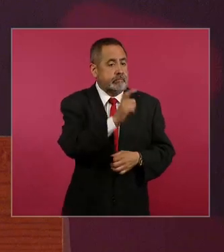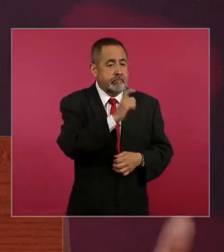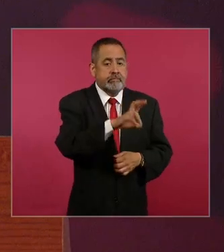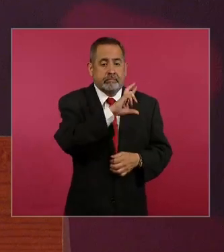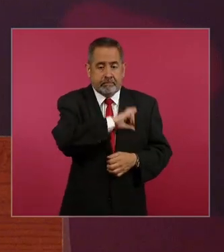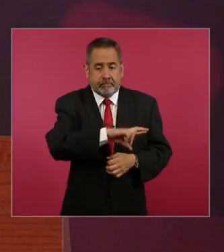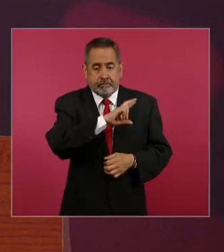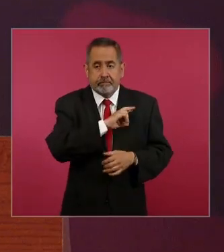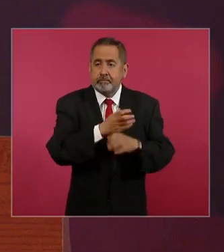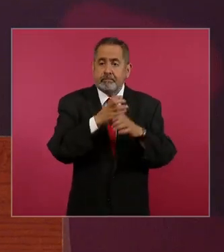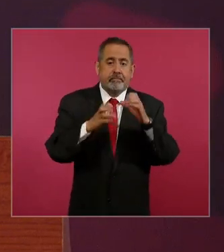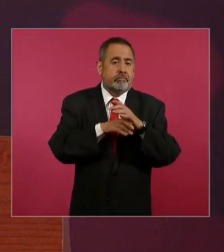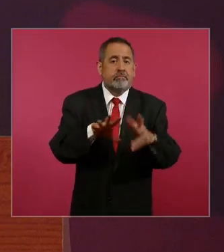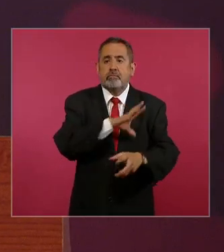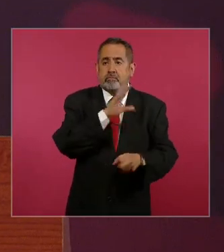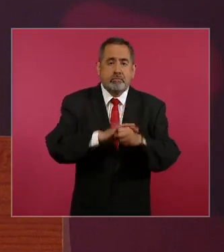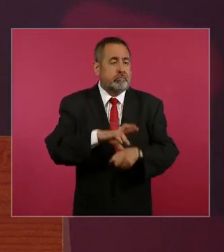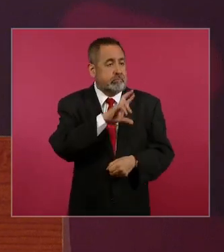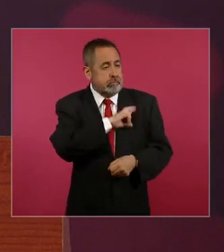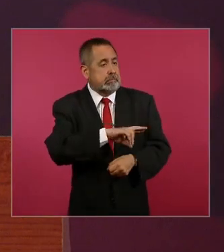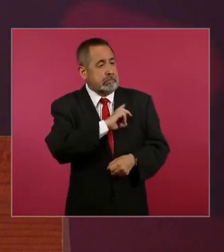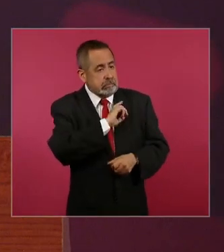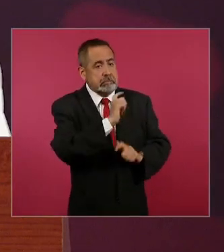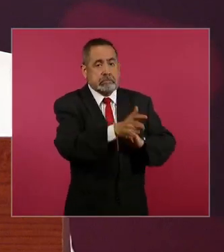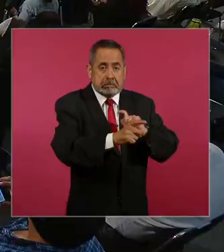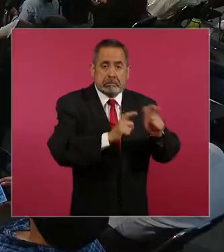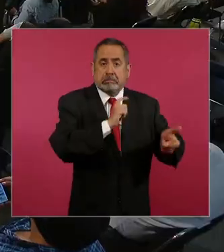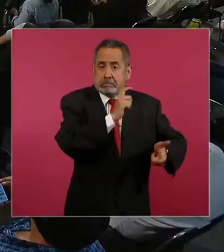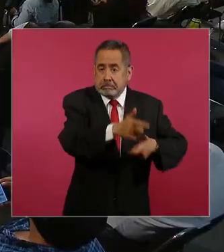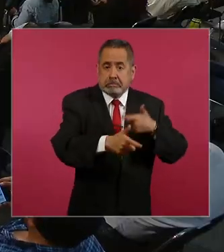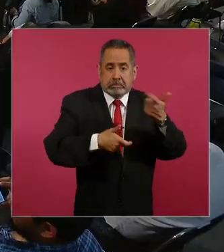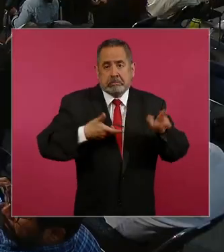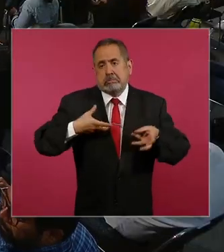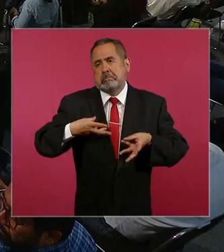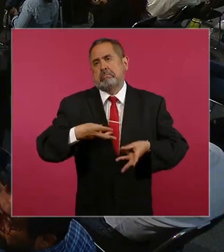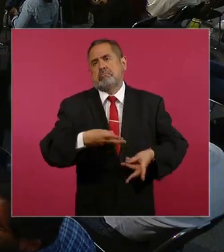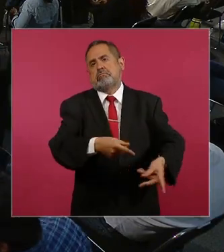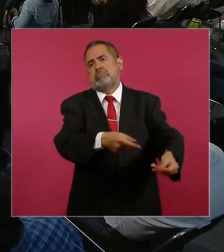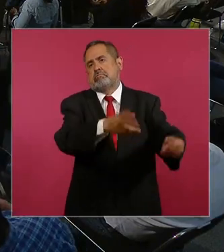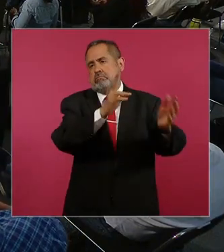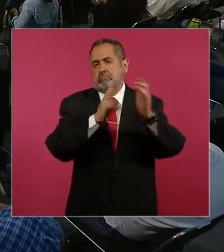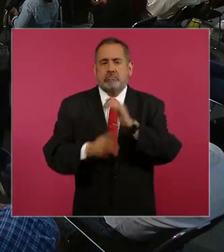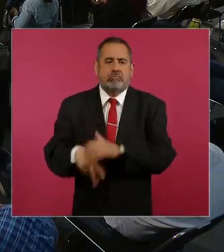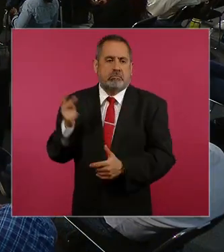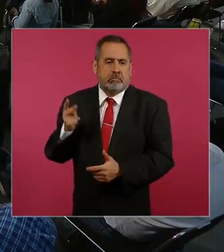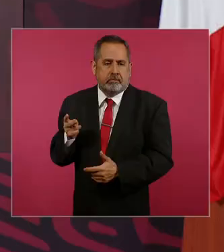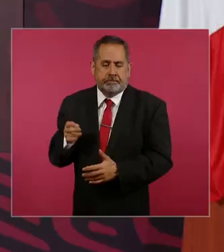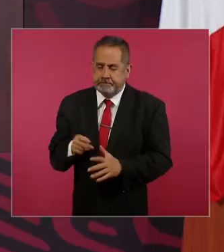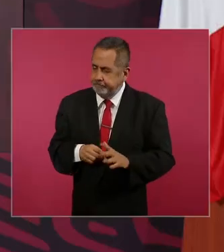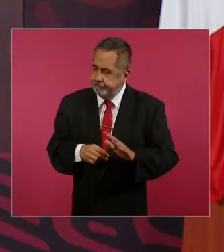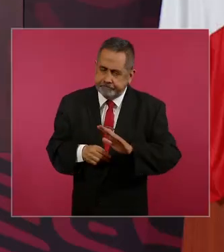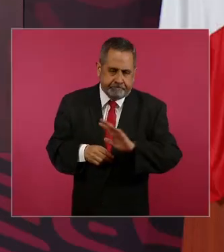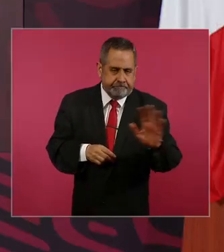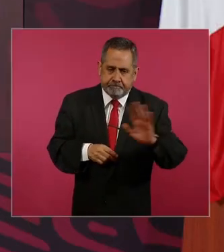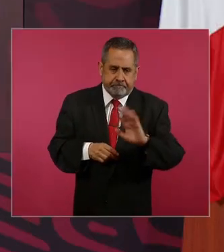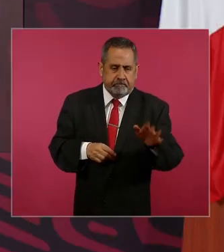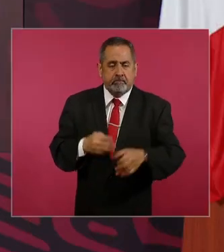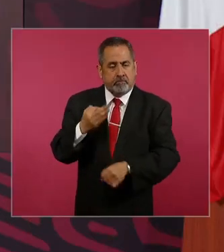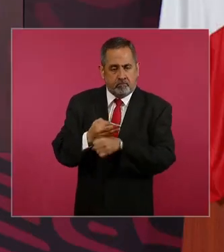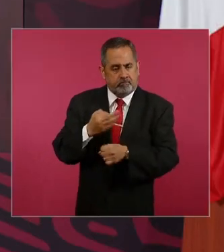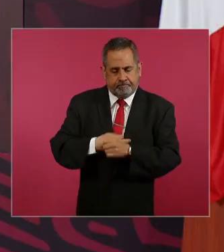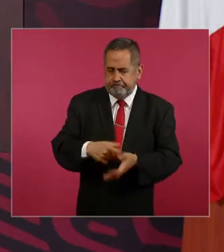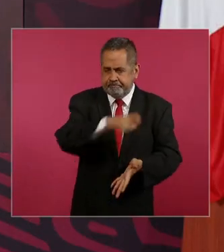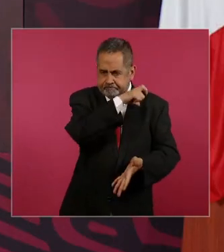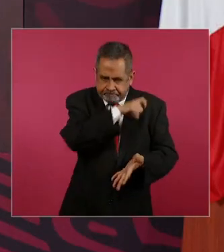aparatos entonces ahora se está adquiriendo